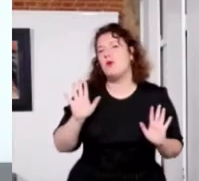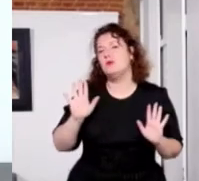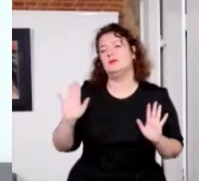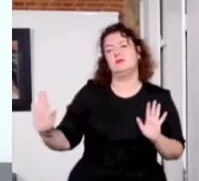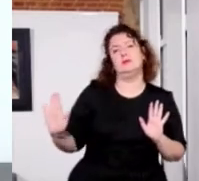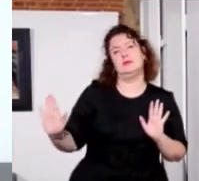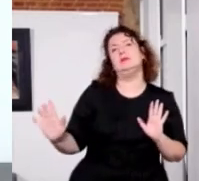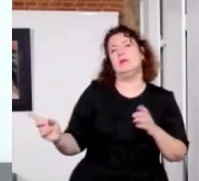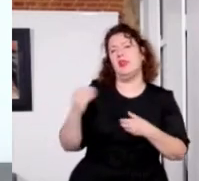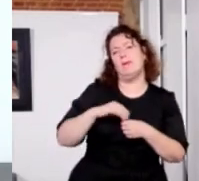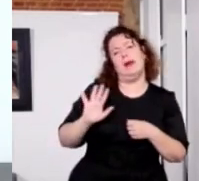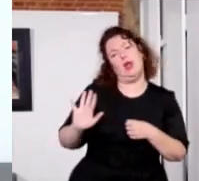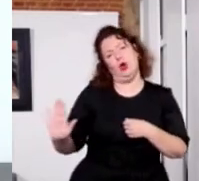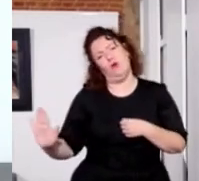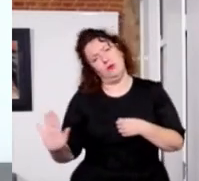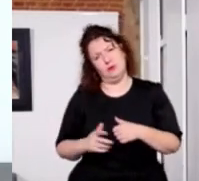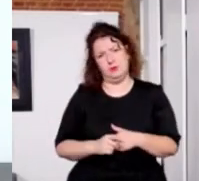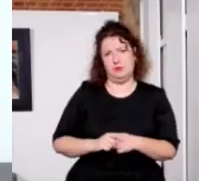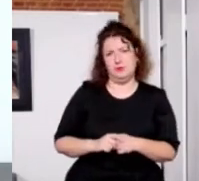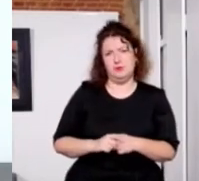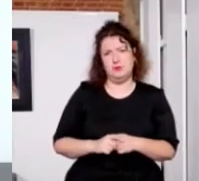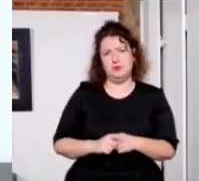Mantenerlos dentro estando fuera.